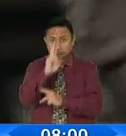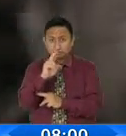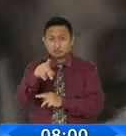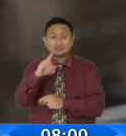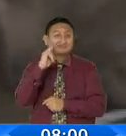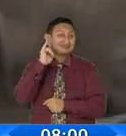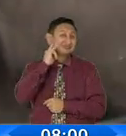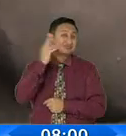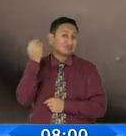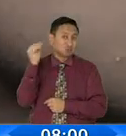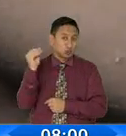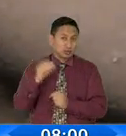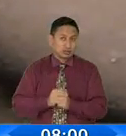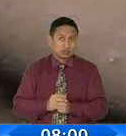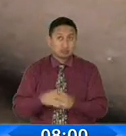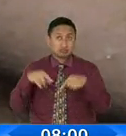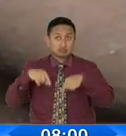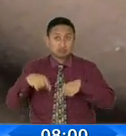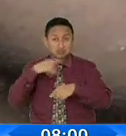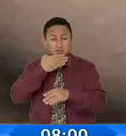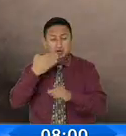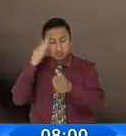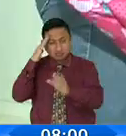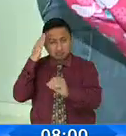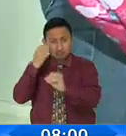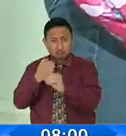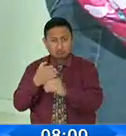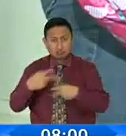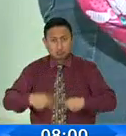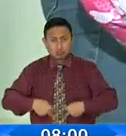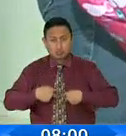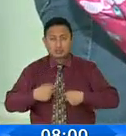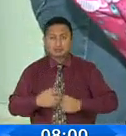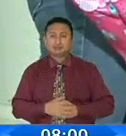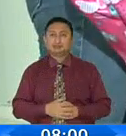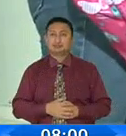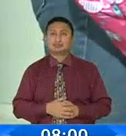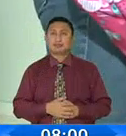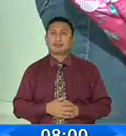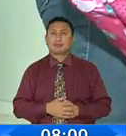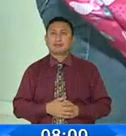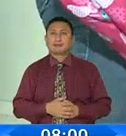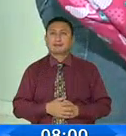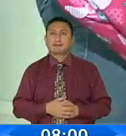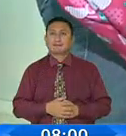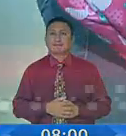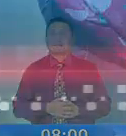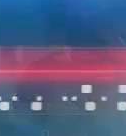adolescentes que buscan un mejor porvenir. Informó Caterine Aguirre.